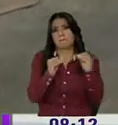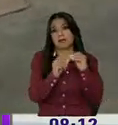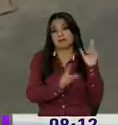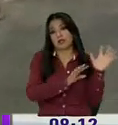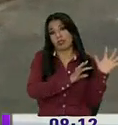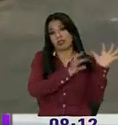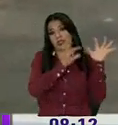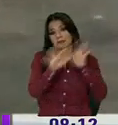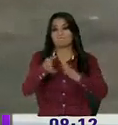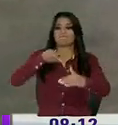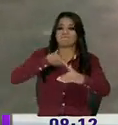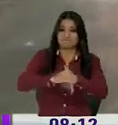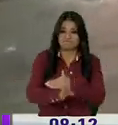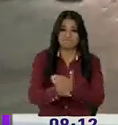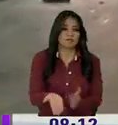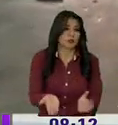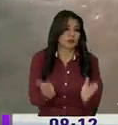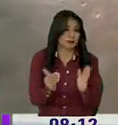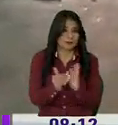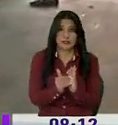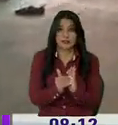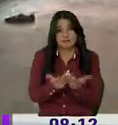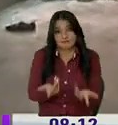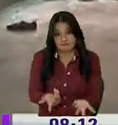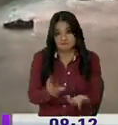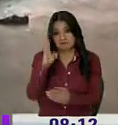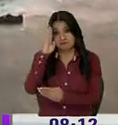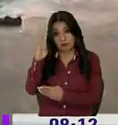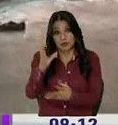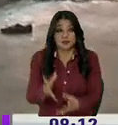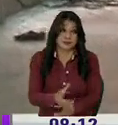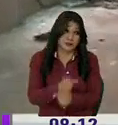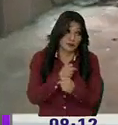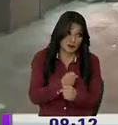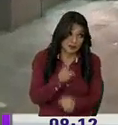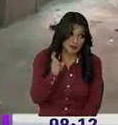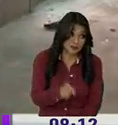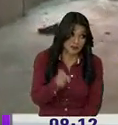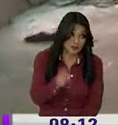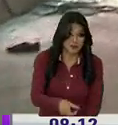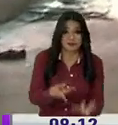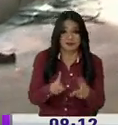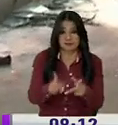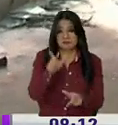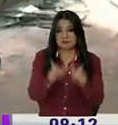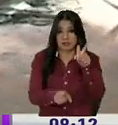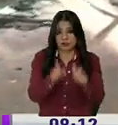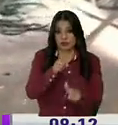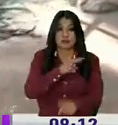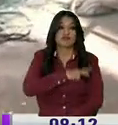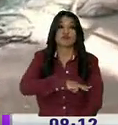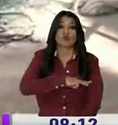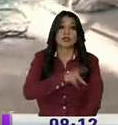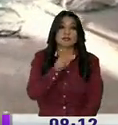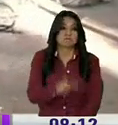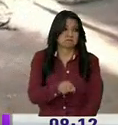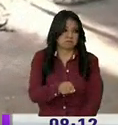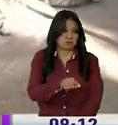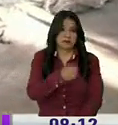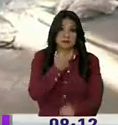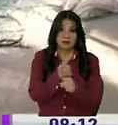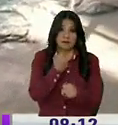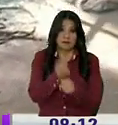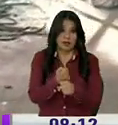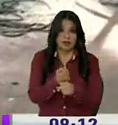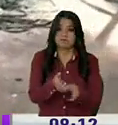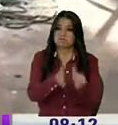personas ingresaron y por la seguridad del personal policial y el personal municipal que trabajaba en este lugar, inmediatamente se